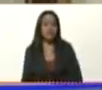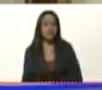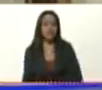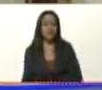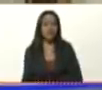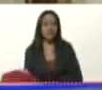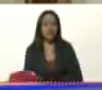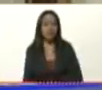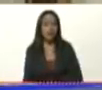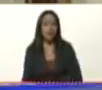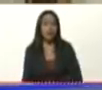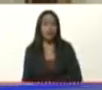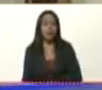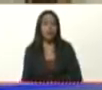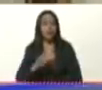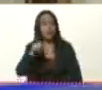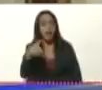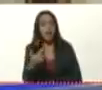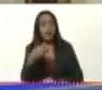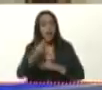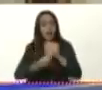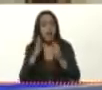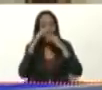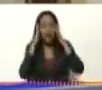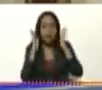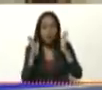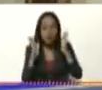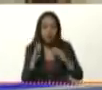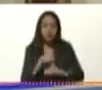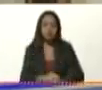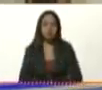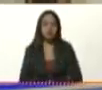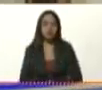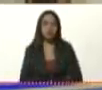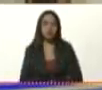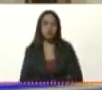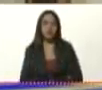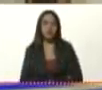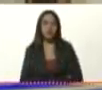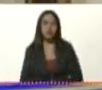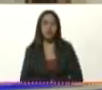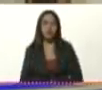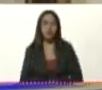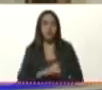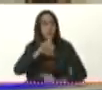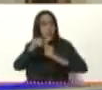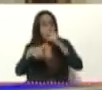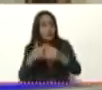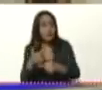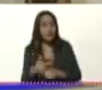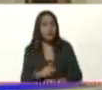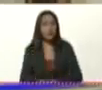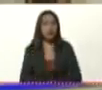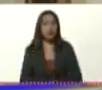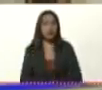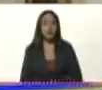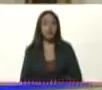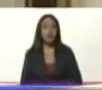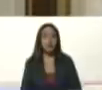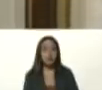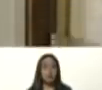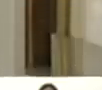ustedes, mañana vamos a hacer oído, atención. Mañana vamos a tener